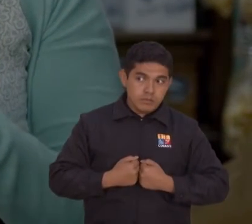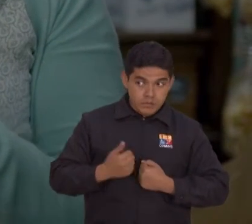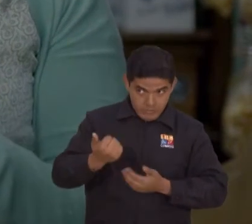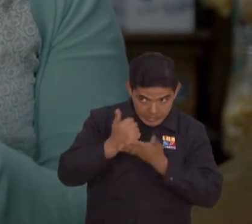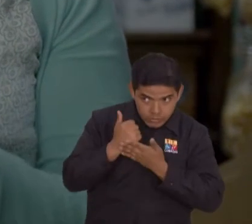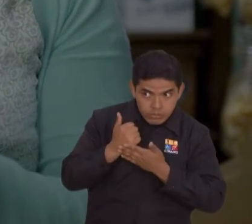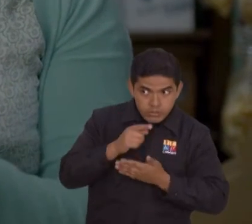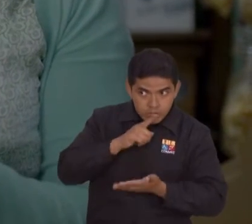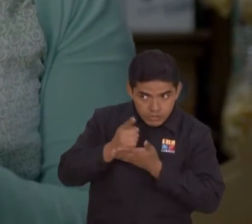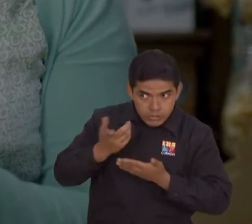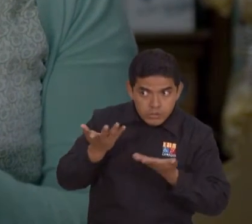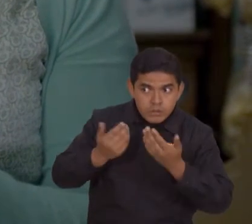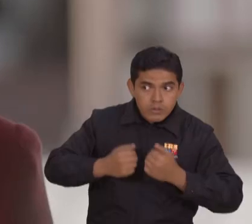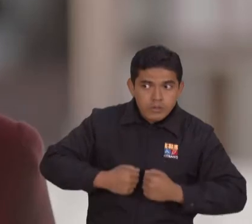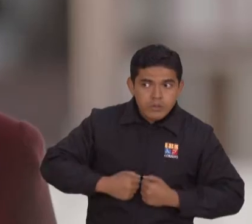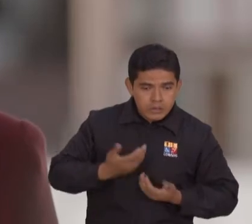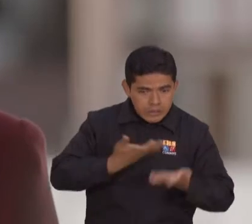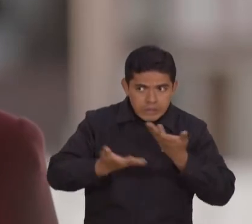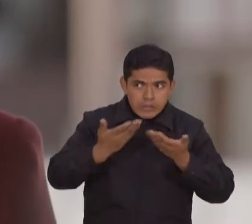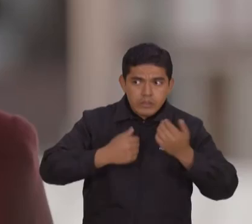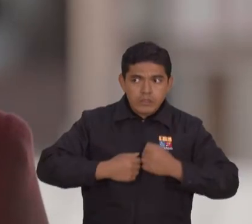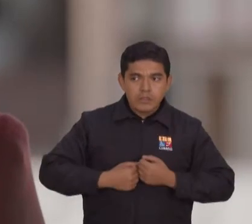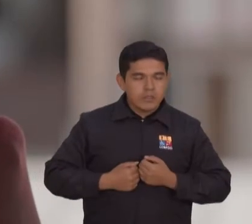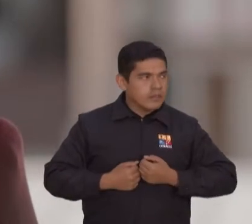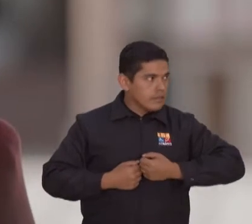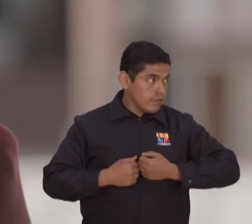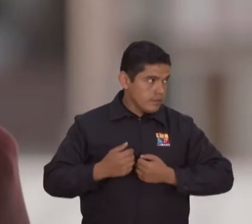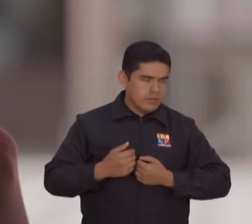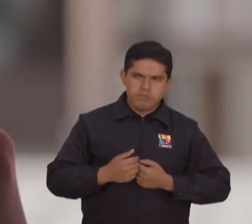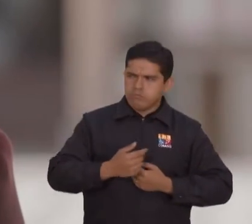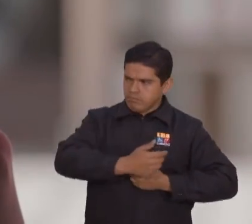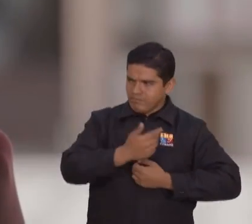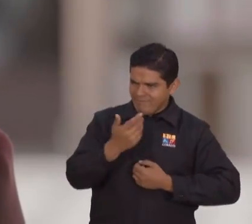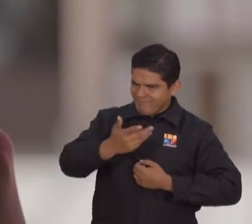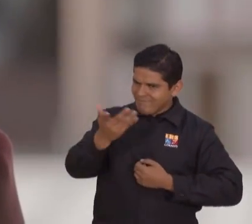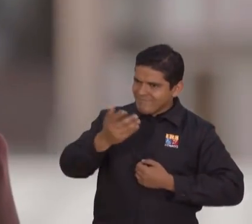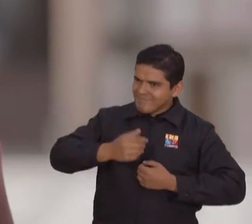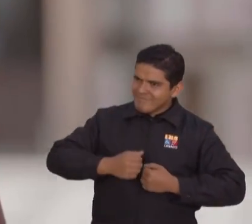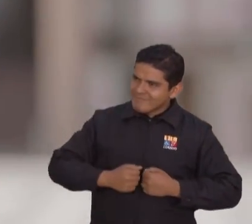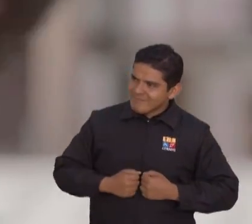Sí nos vas a ayudar en la tienda, ¿no? Pero claro.